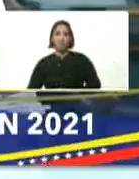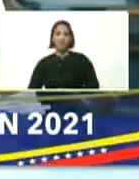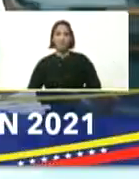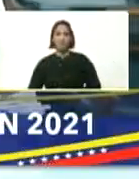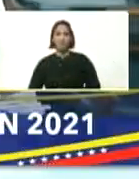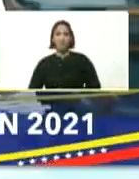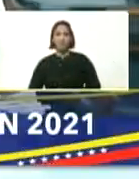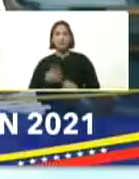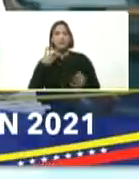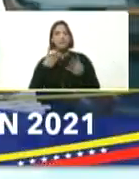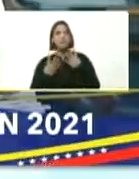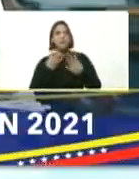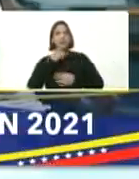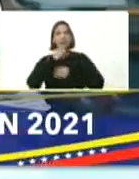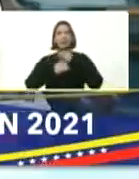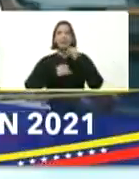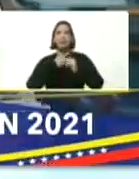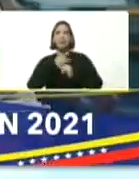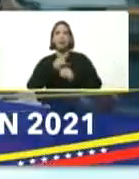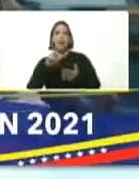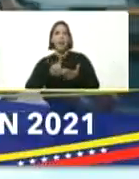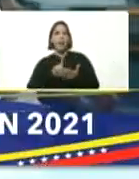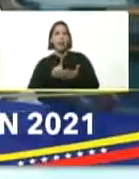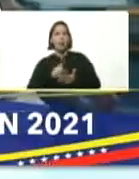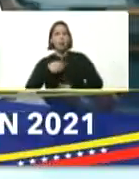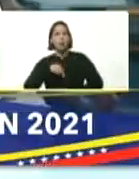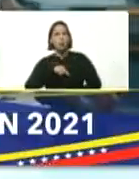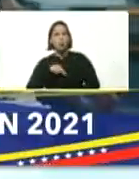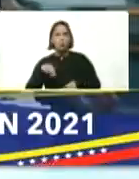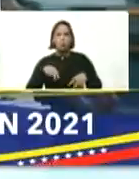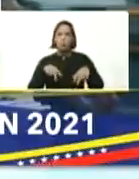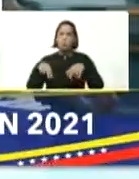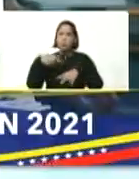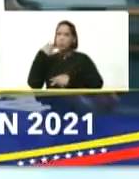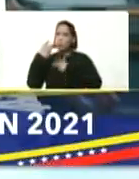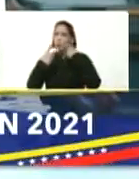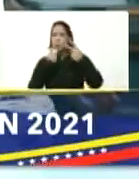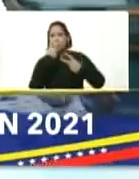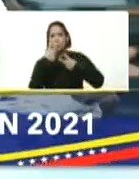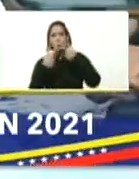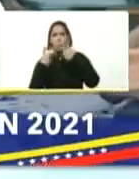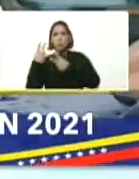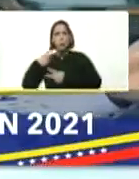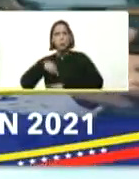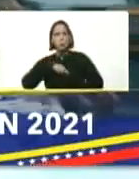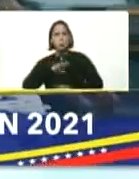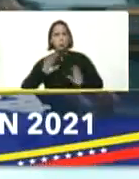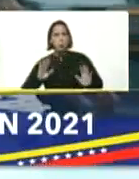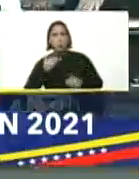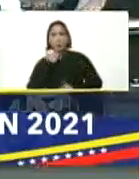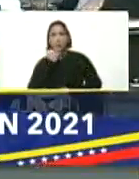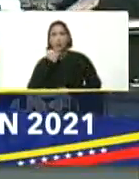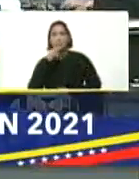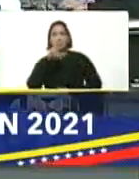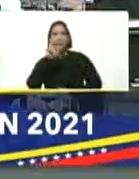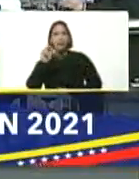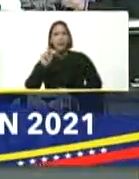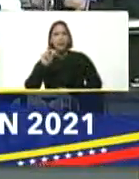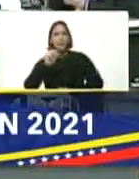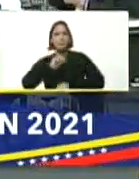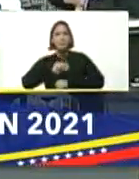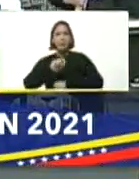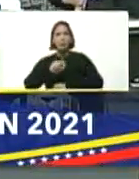Esta Feria Internacional del Libro la hemos caminado. Hemos estado caminando casi 30 minutos.